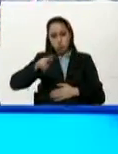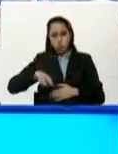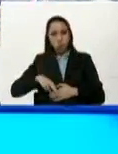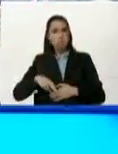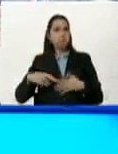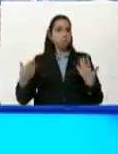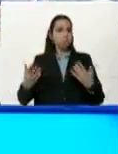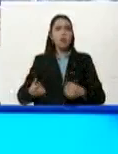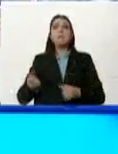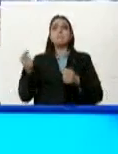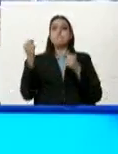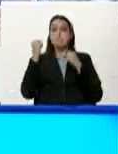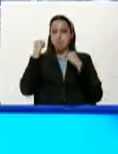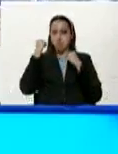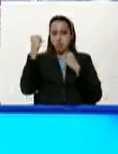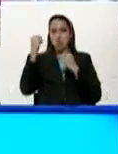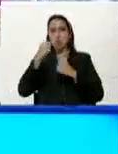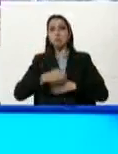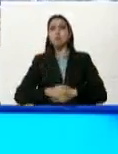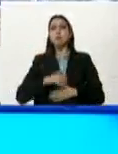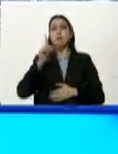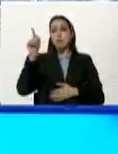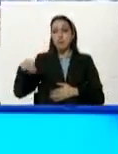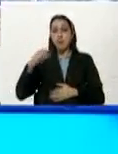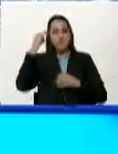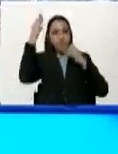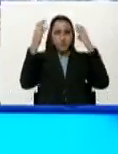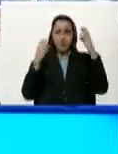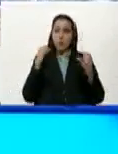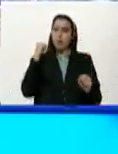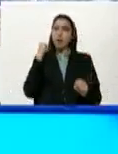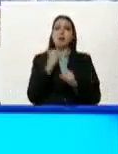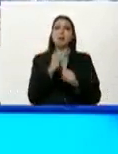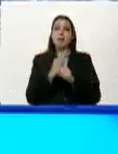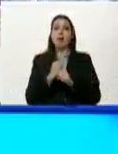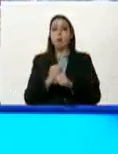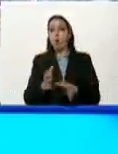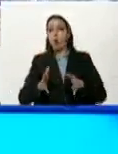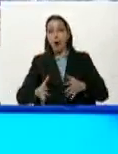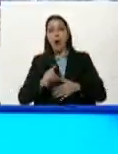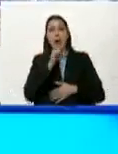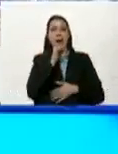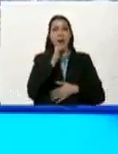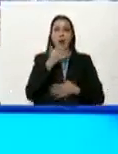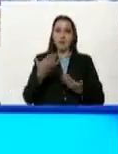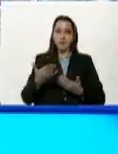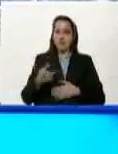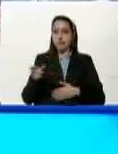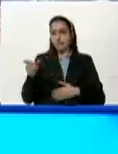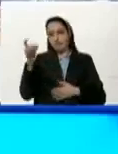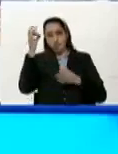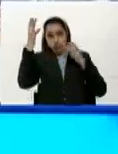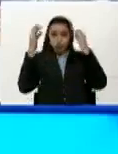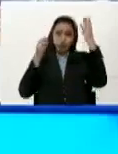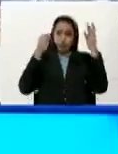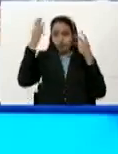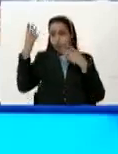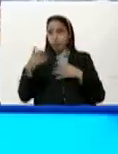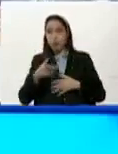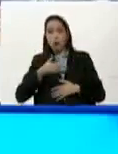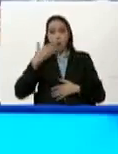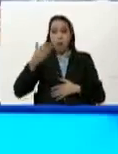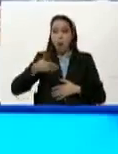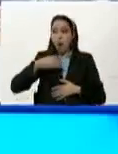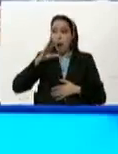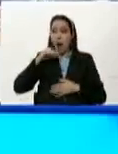y luego inventó el lema al trabajo no le gana a nadie el hombre es creativo inteligente